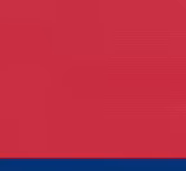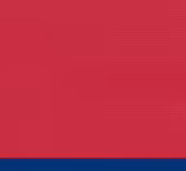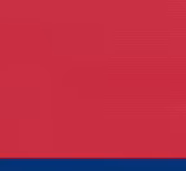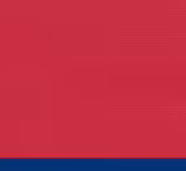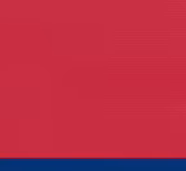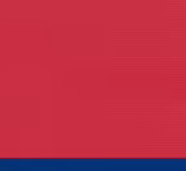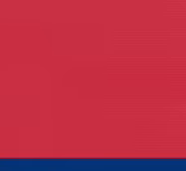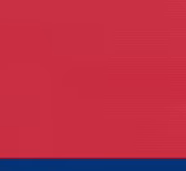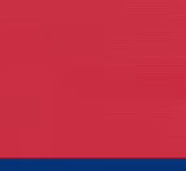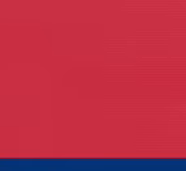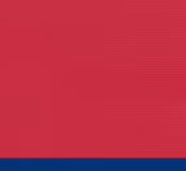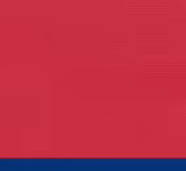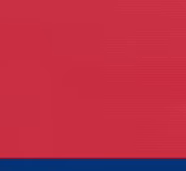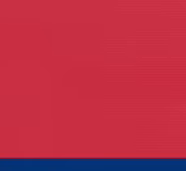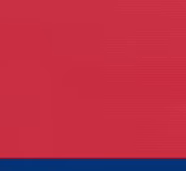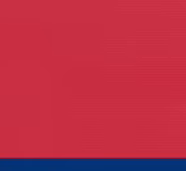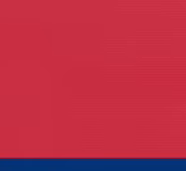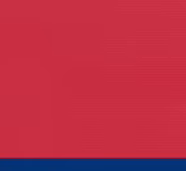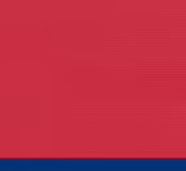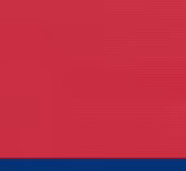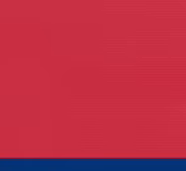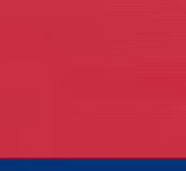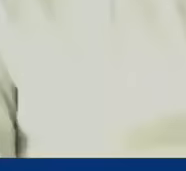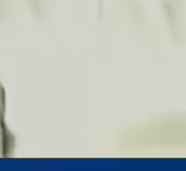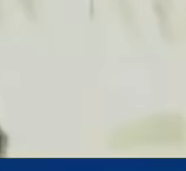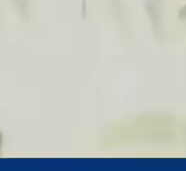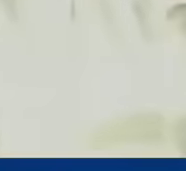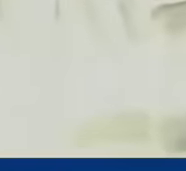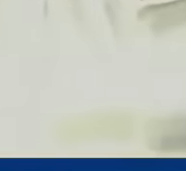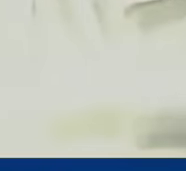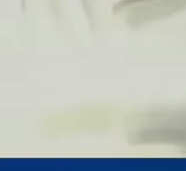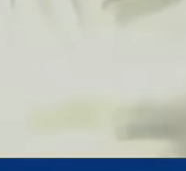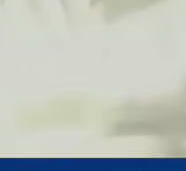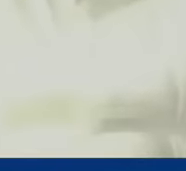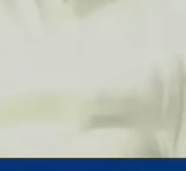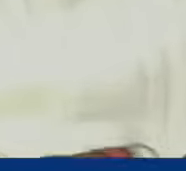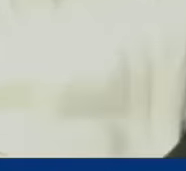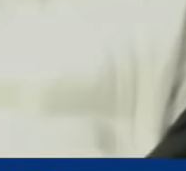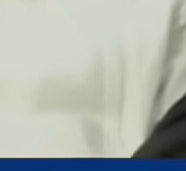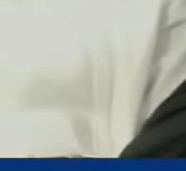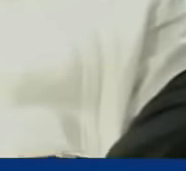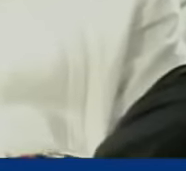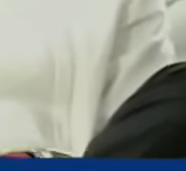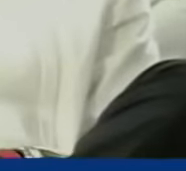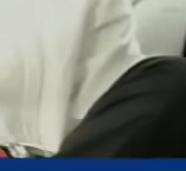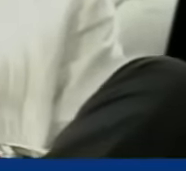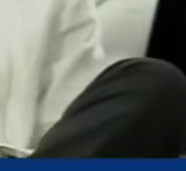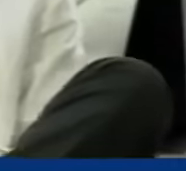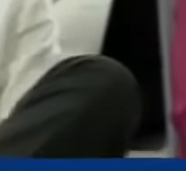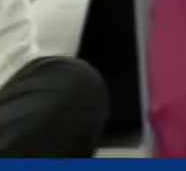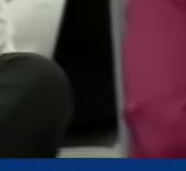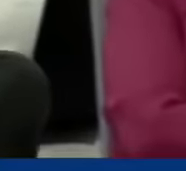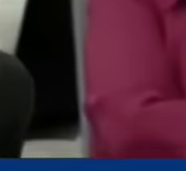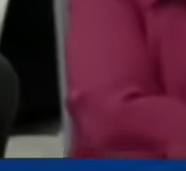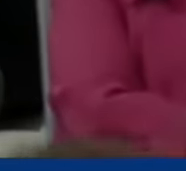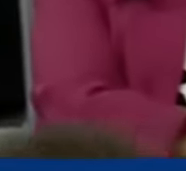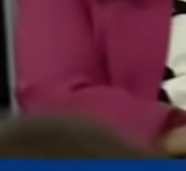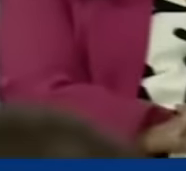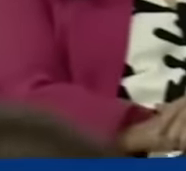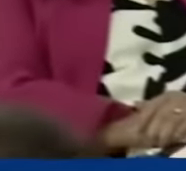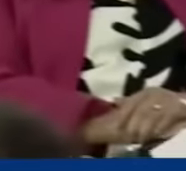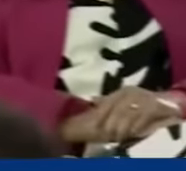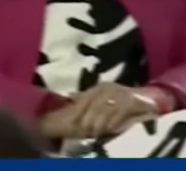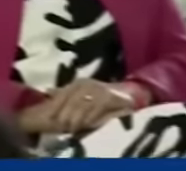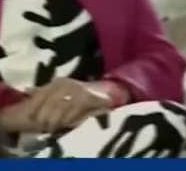y compañía. Es la representación de las corrientes